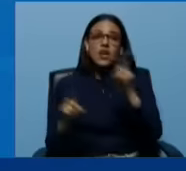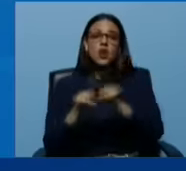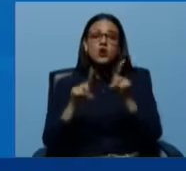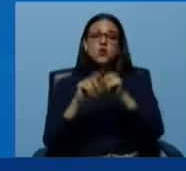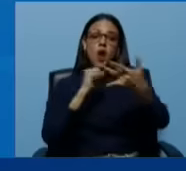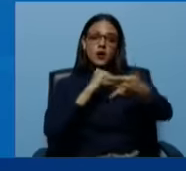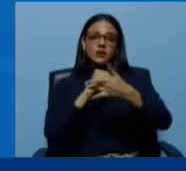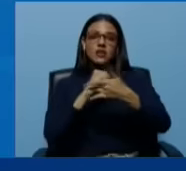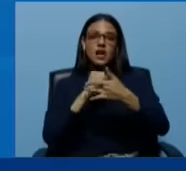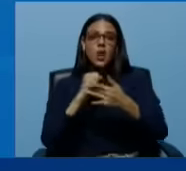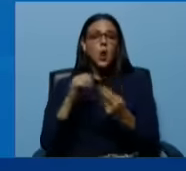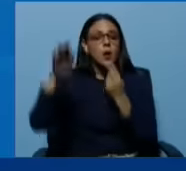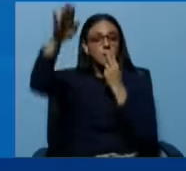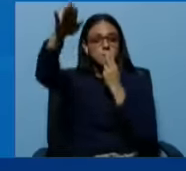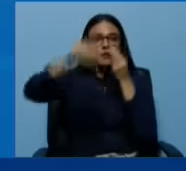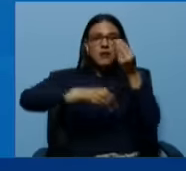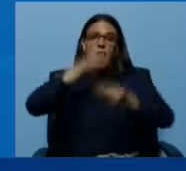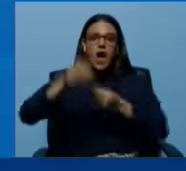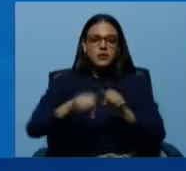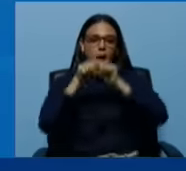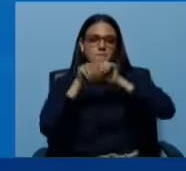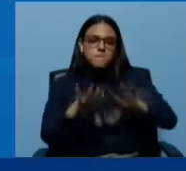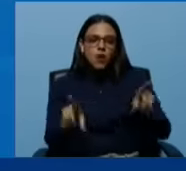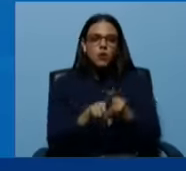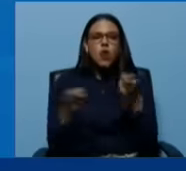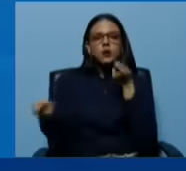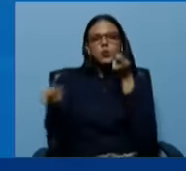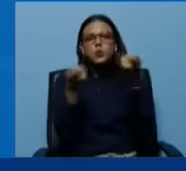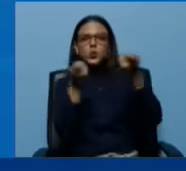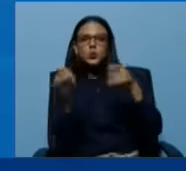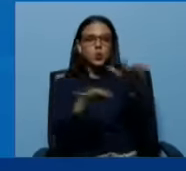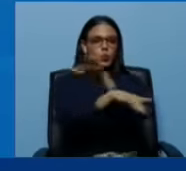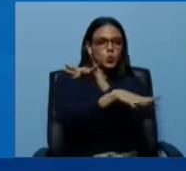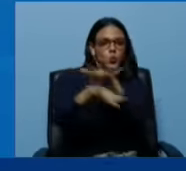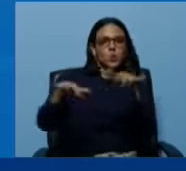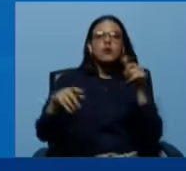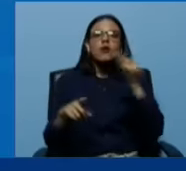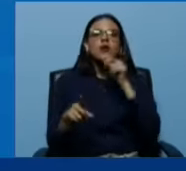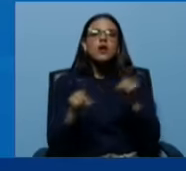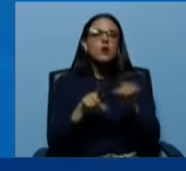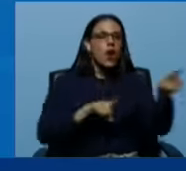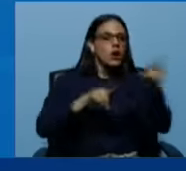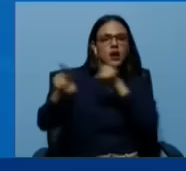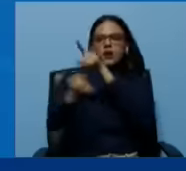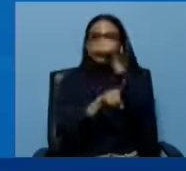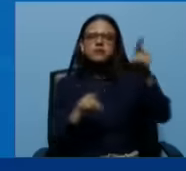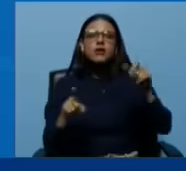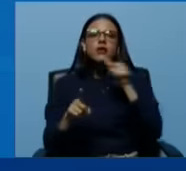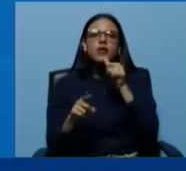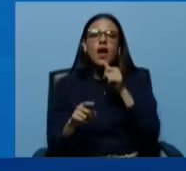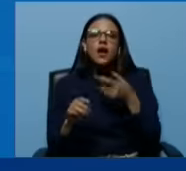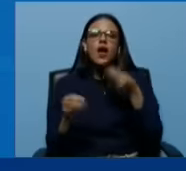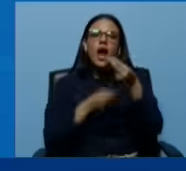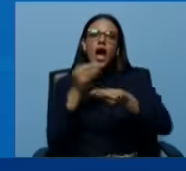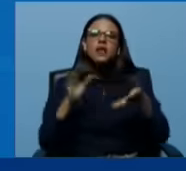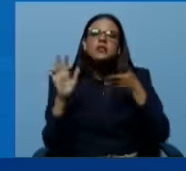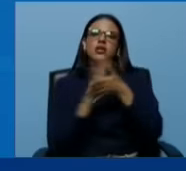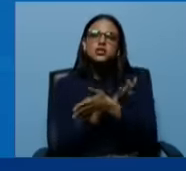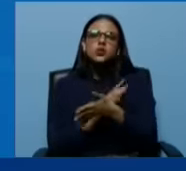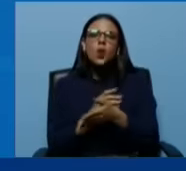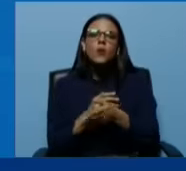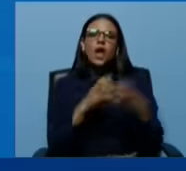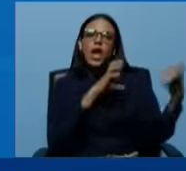nazi, sionismo, ideología nazi. ¿Quiénes están dirigiendo las guerras? Zelensky contra Rusia, sionista.